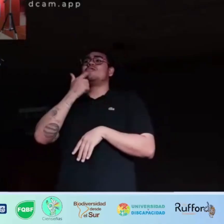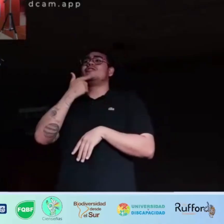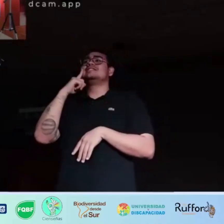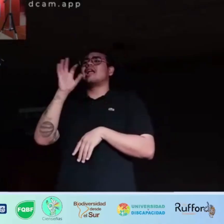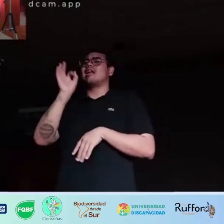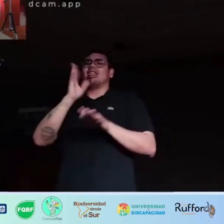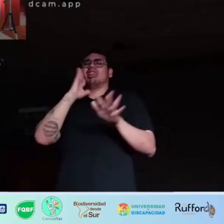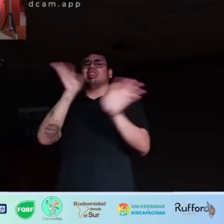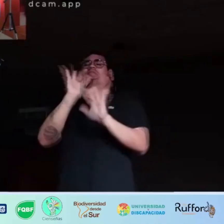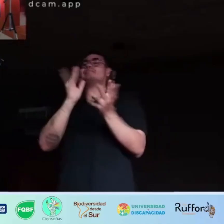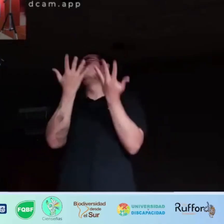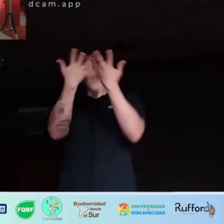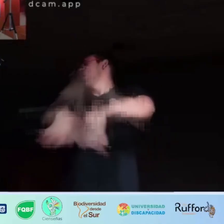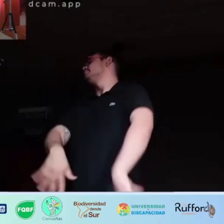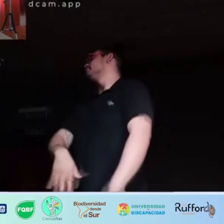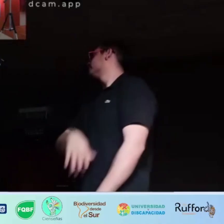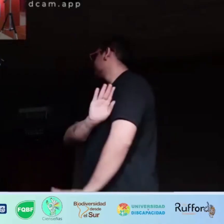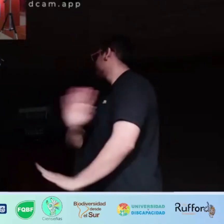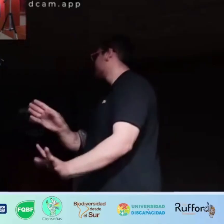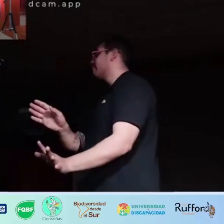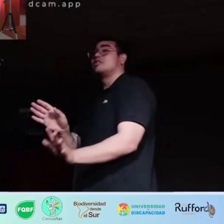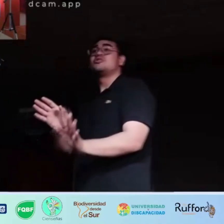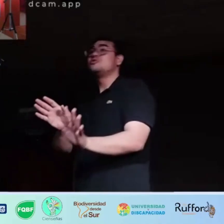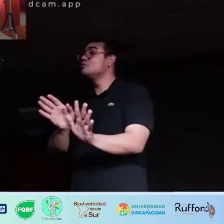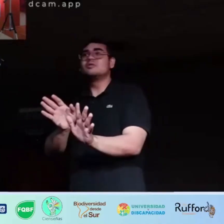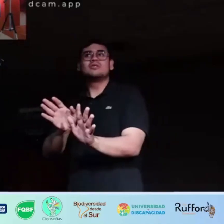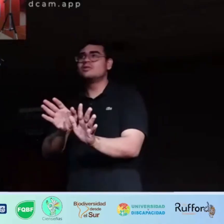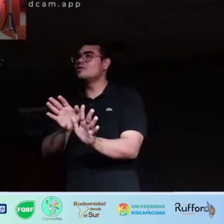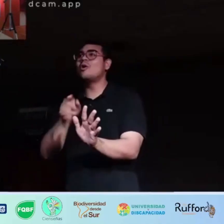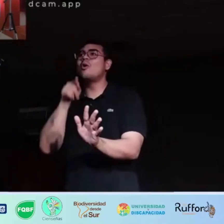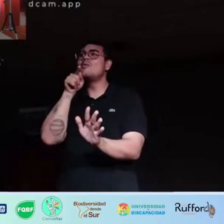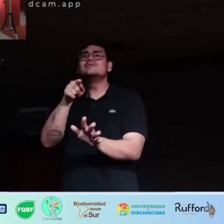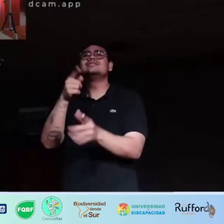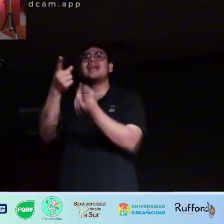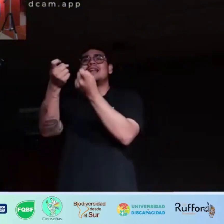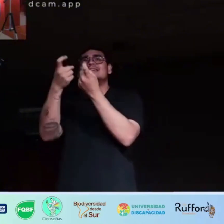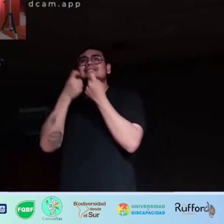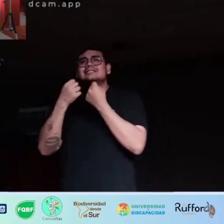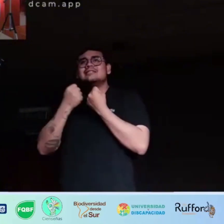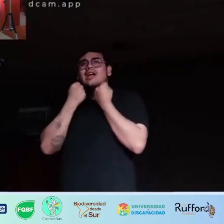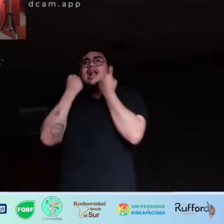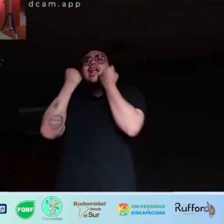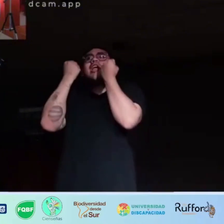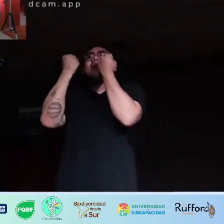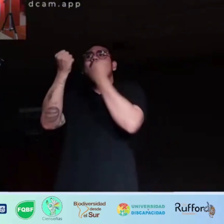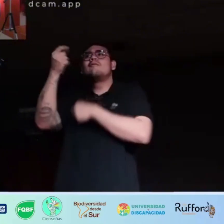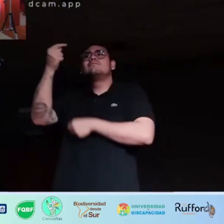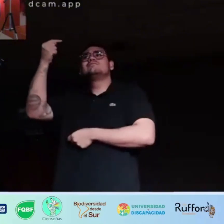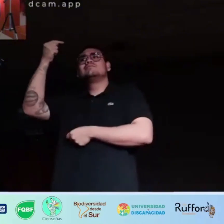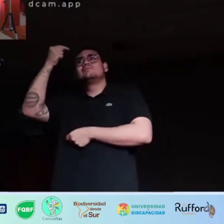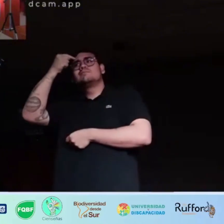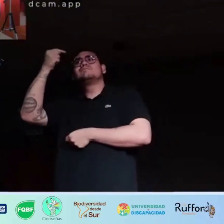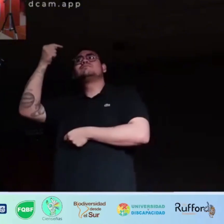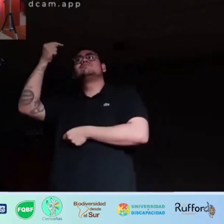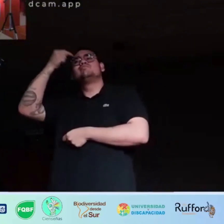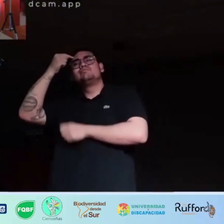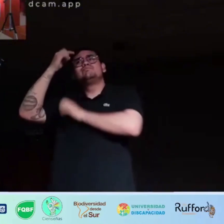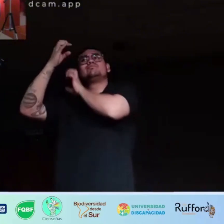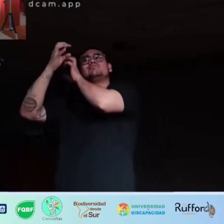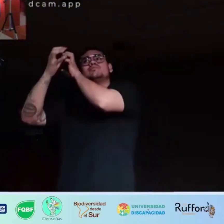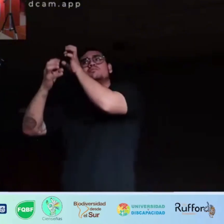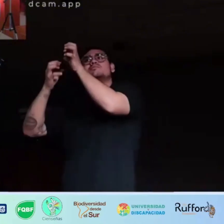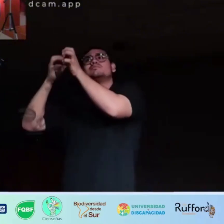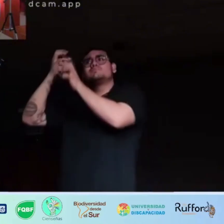haber esfuerzo, instrumento, cabeza, para ayudar a que se conozca